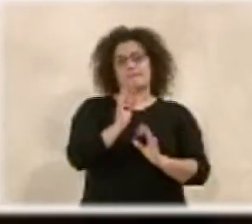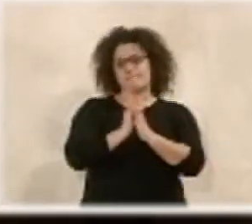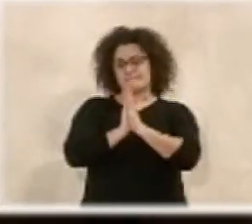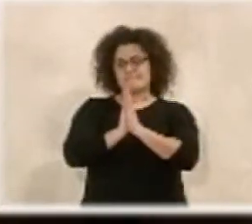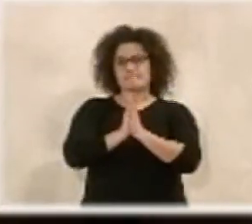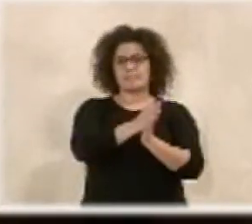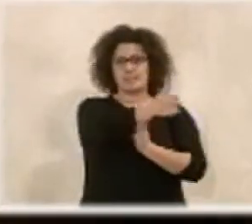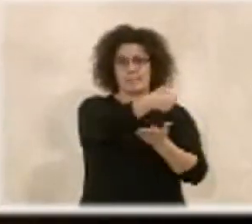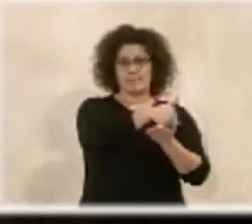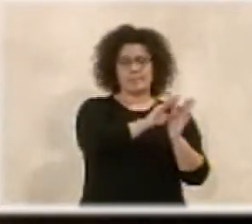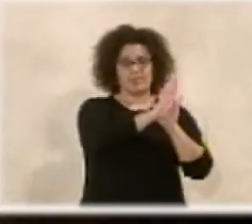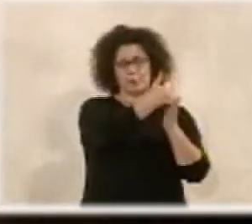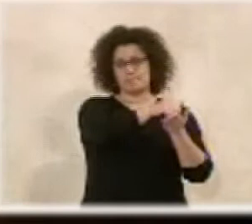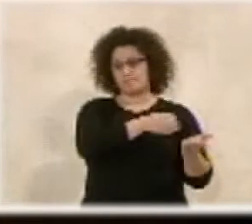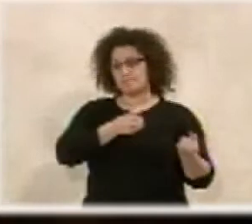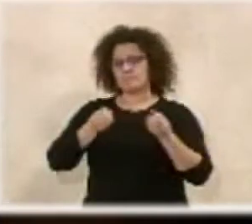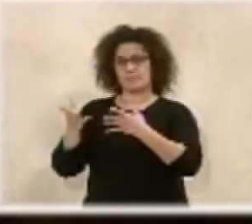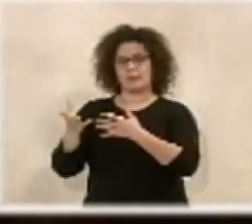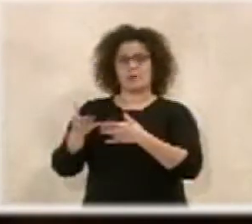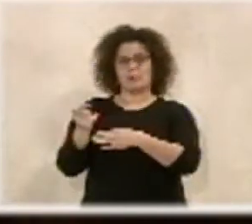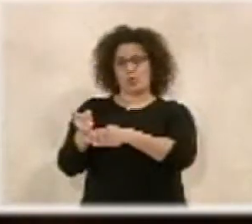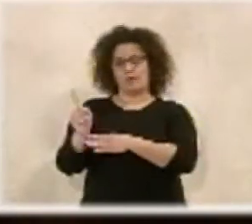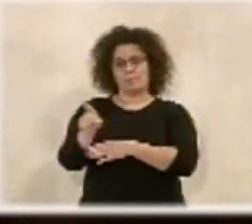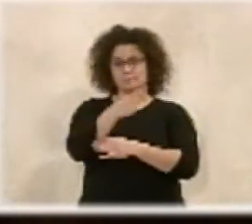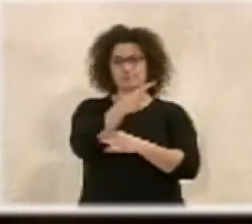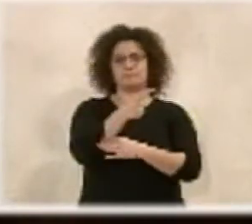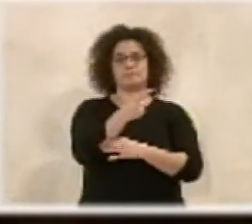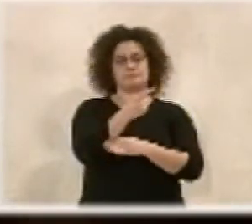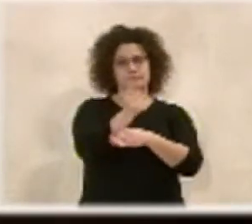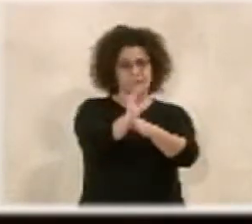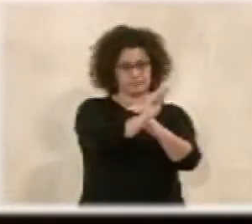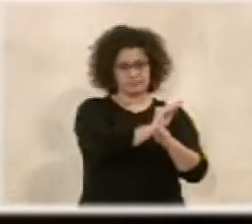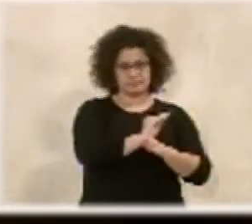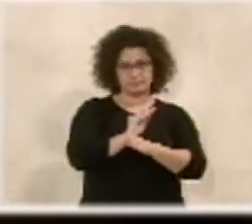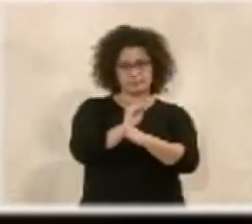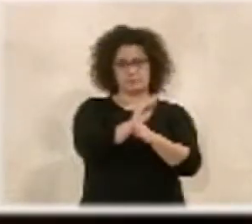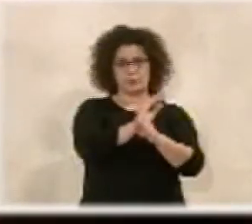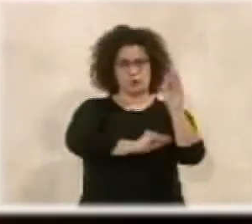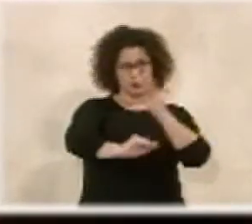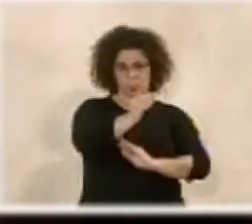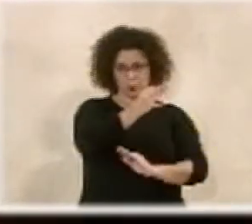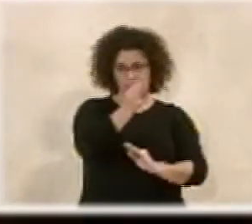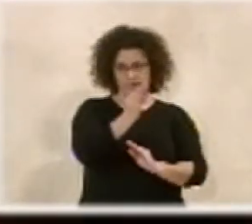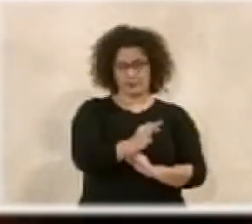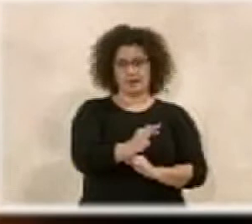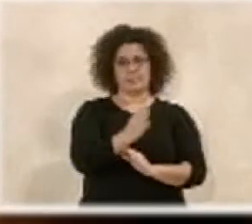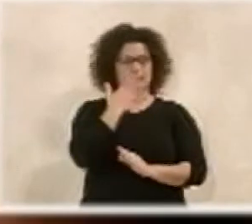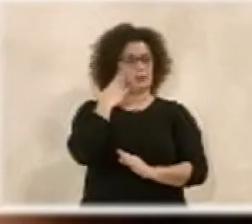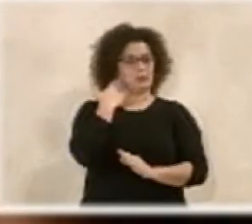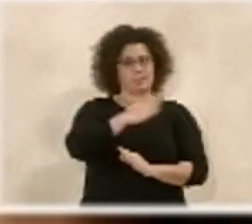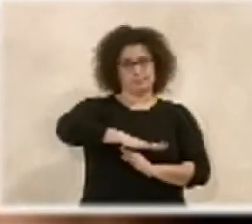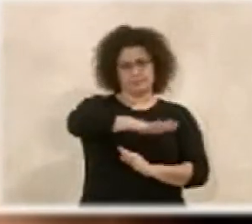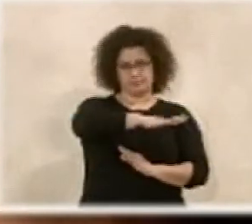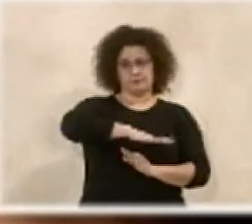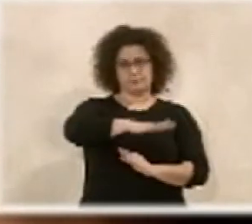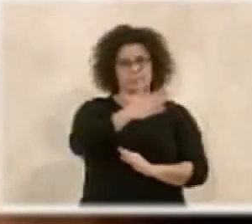rogamos en nombre de estos vecinos, pues que dé la orden oportuna para que se actúe y se adopten las medidas necesarias para dignificar la barandilla